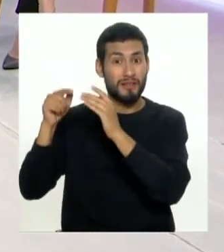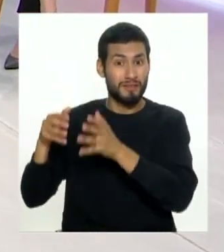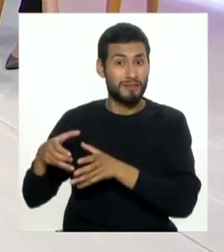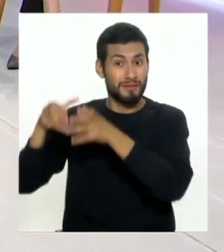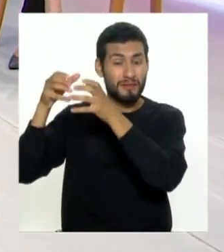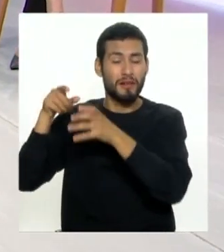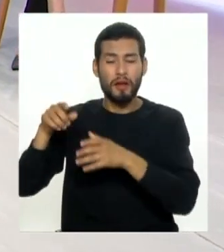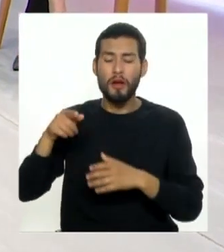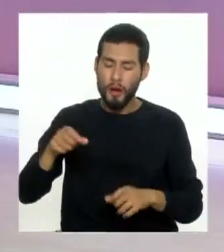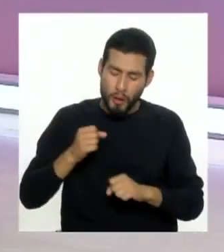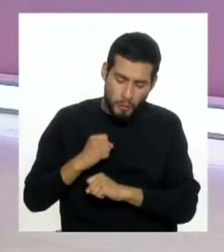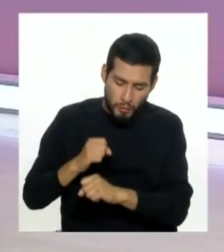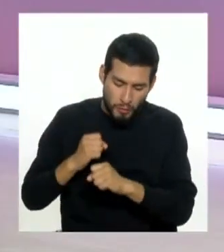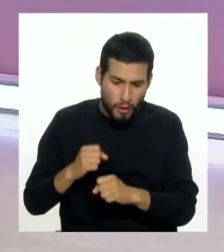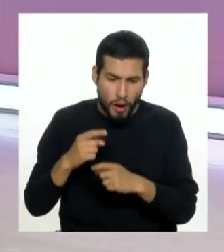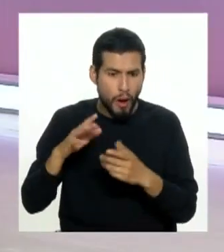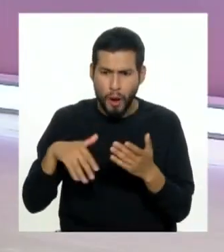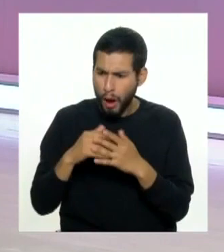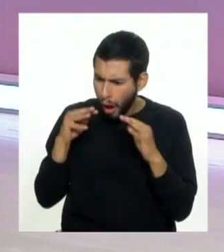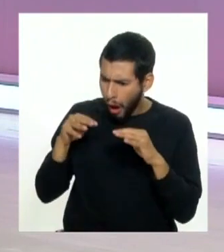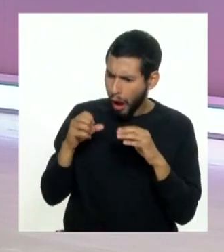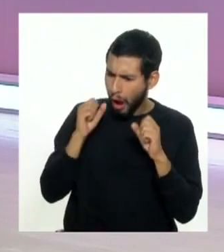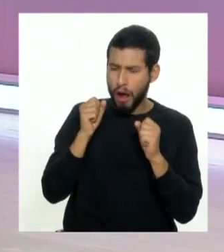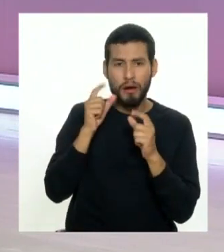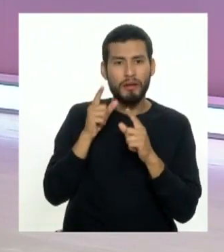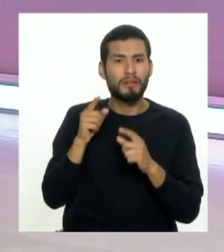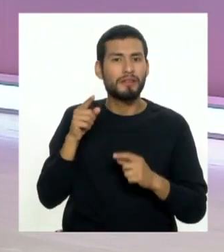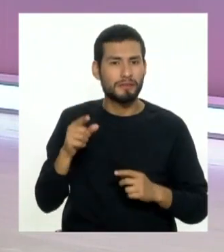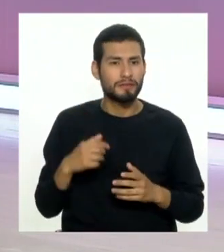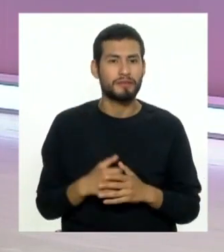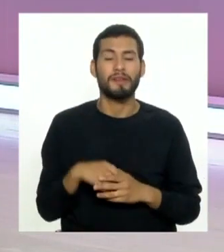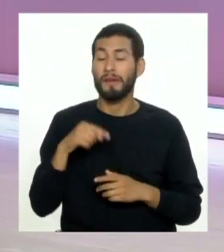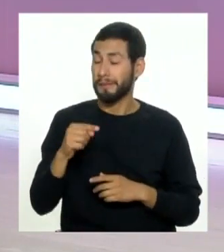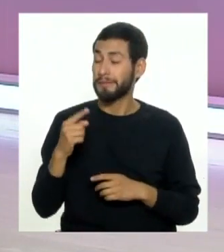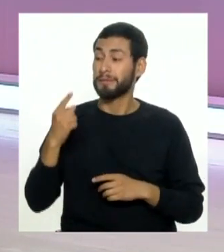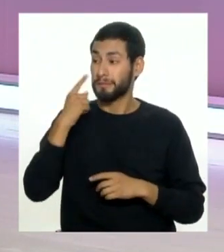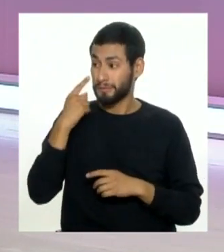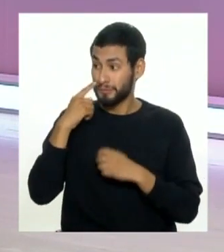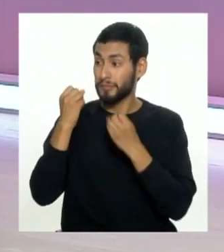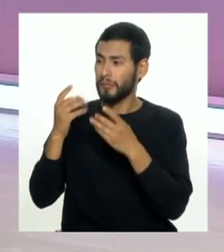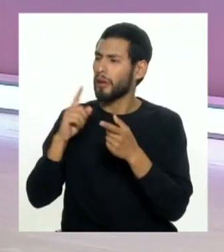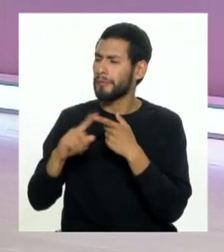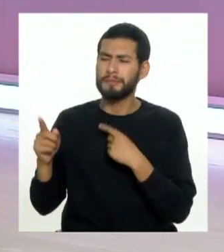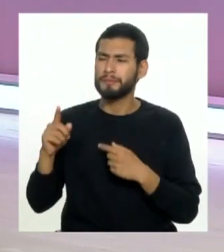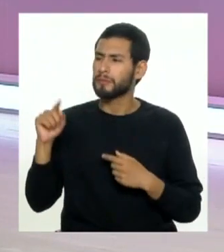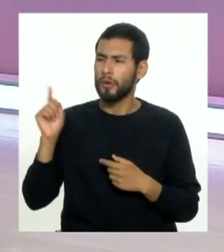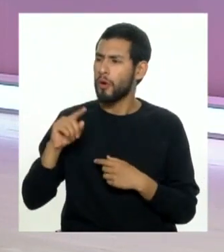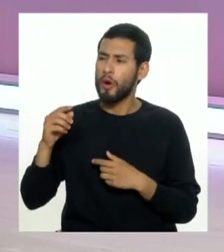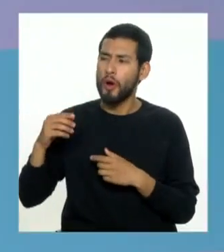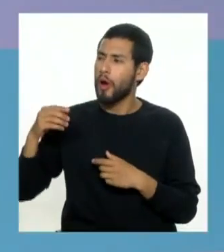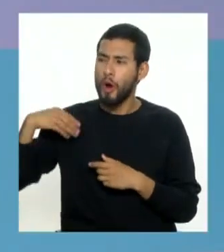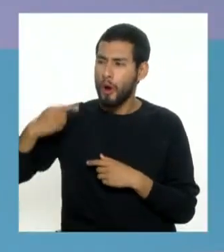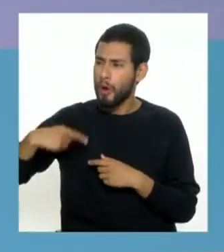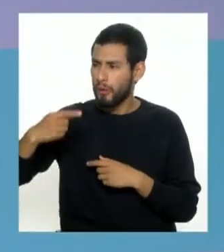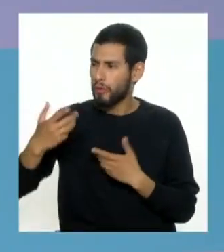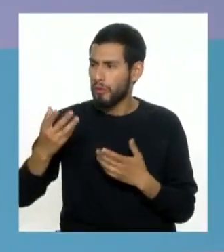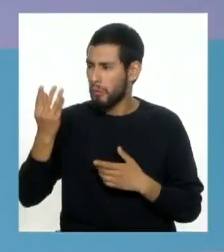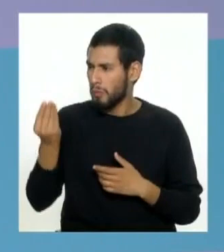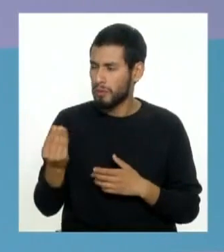todo el edificio por lo que estaba sucediendo. Que son las más conocidas, pero no las más comunes. Eso es importante tenerlo en cuenta,